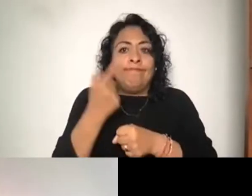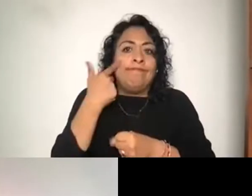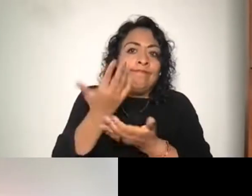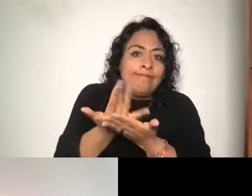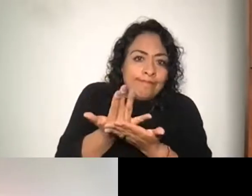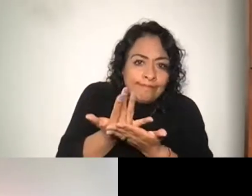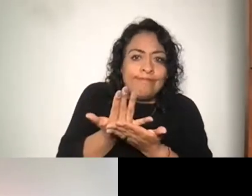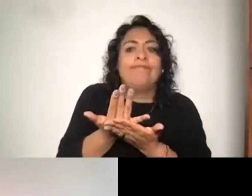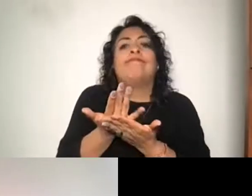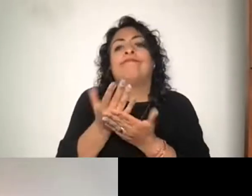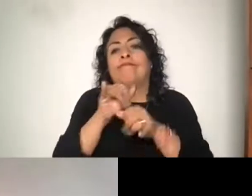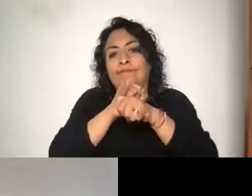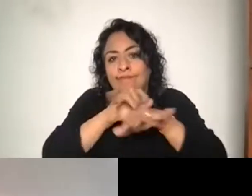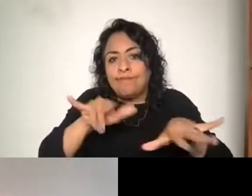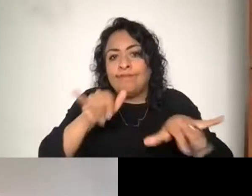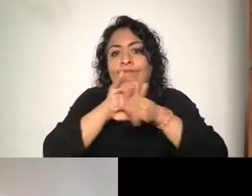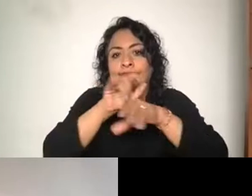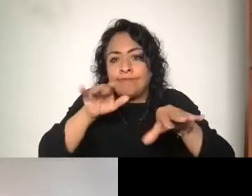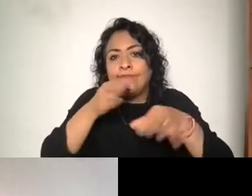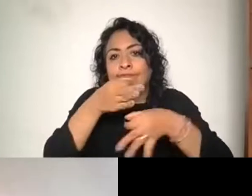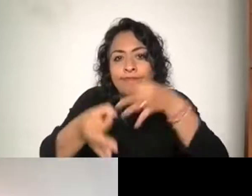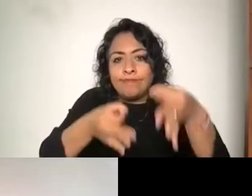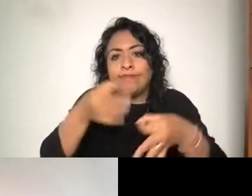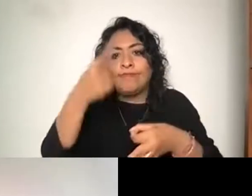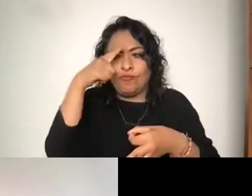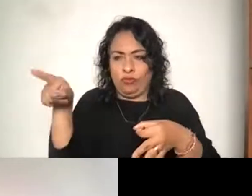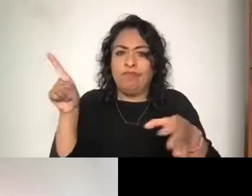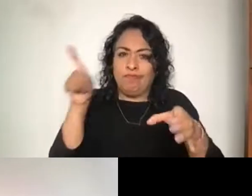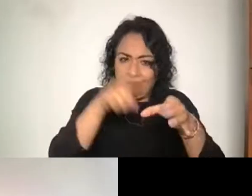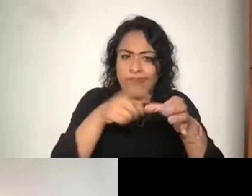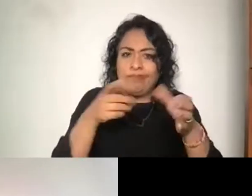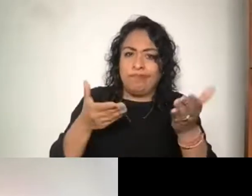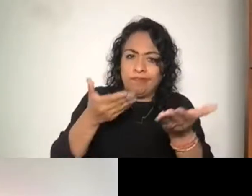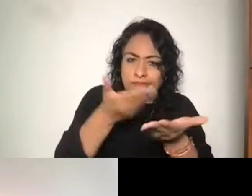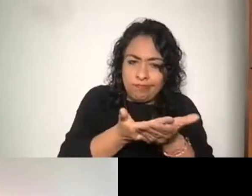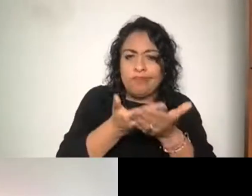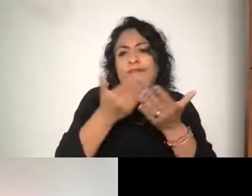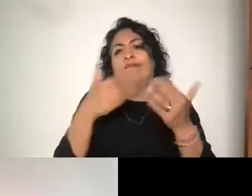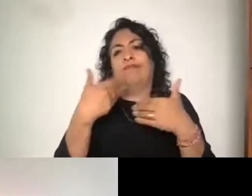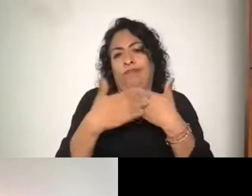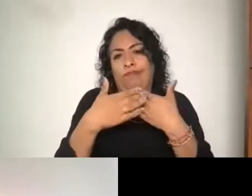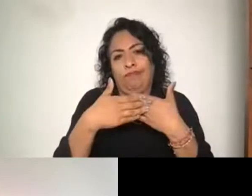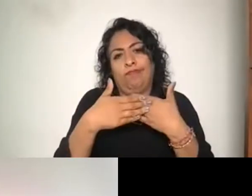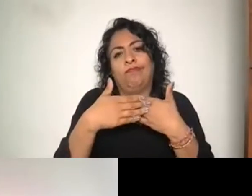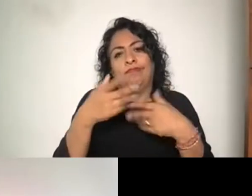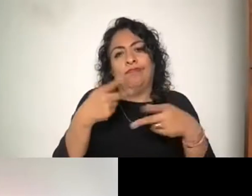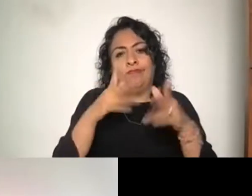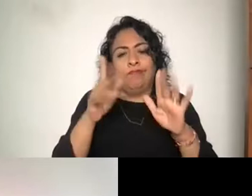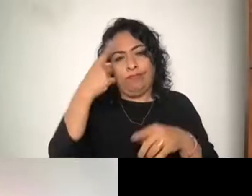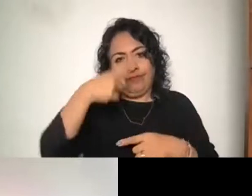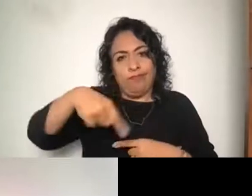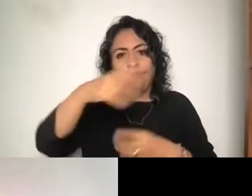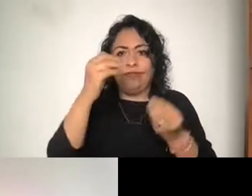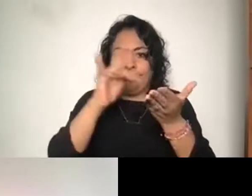nuestros comunicados para que puedan unirse a todas estas iniciativas que tenemos preparadas para ustedes. Muchísimas